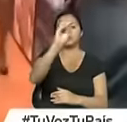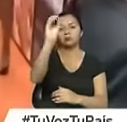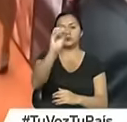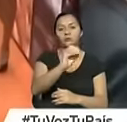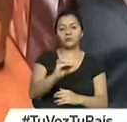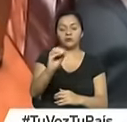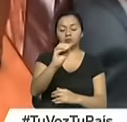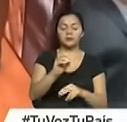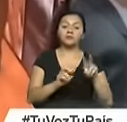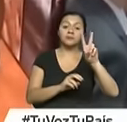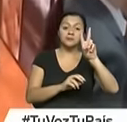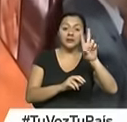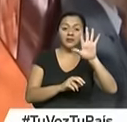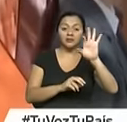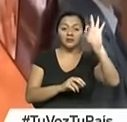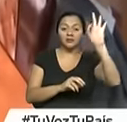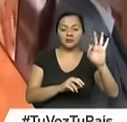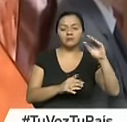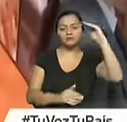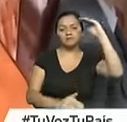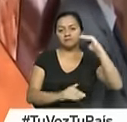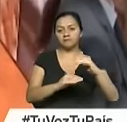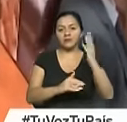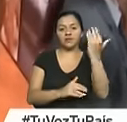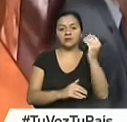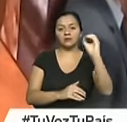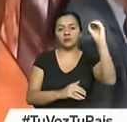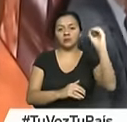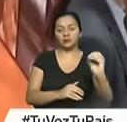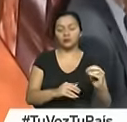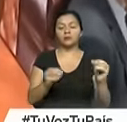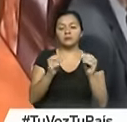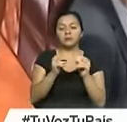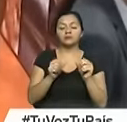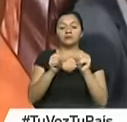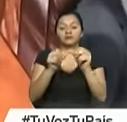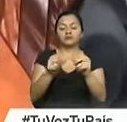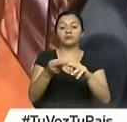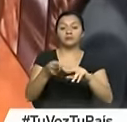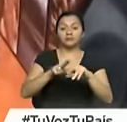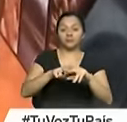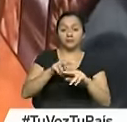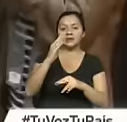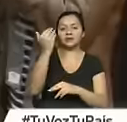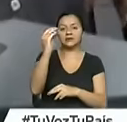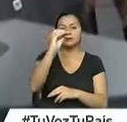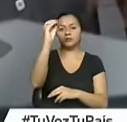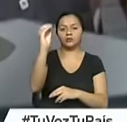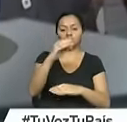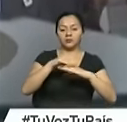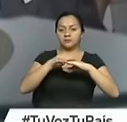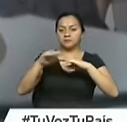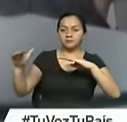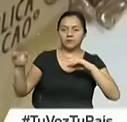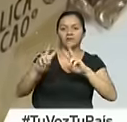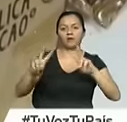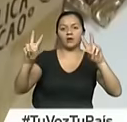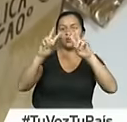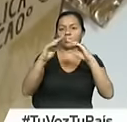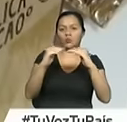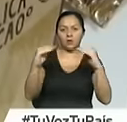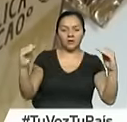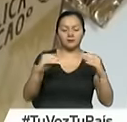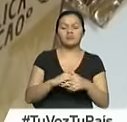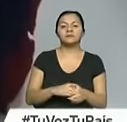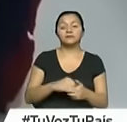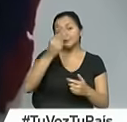la de 25% a 15% y mantiene la sobretasa de 15% original en el mismo valor. Ante